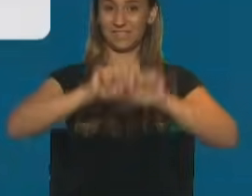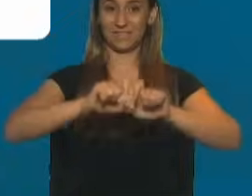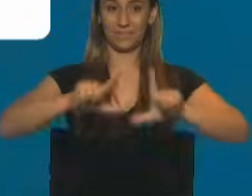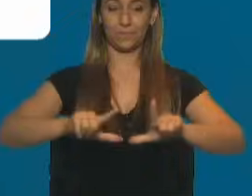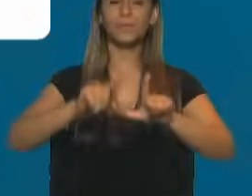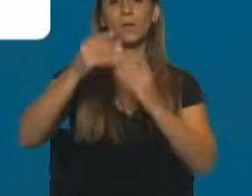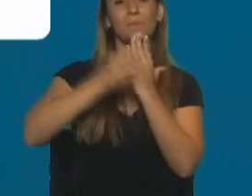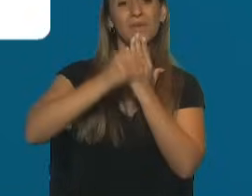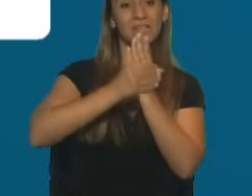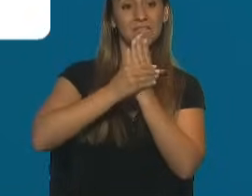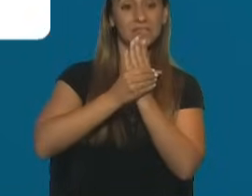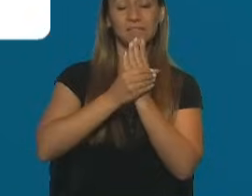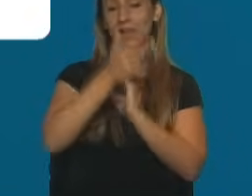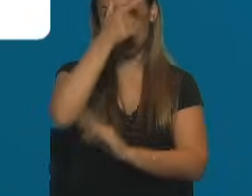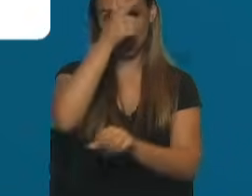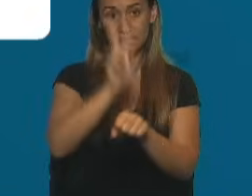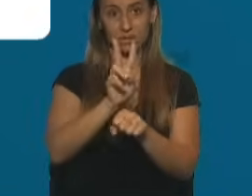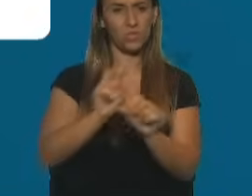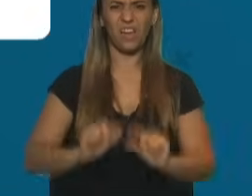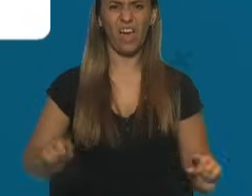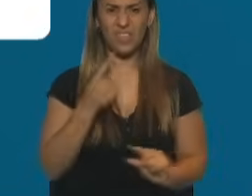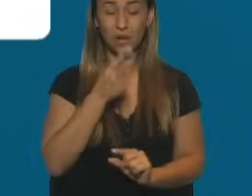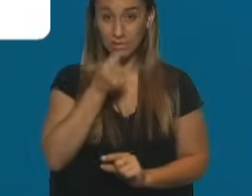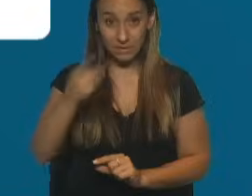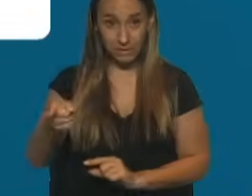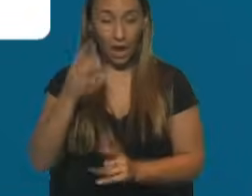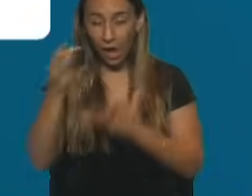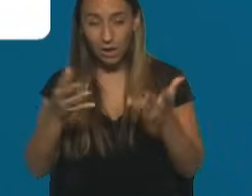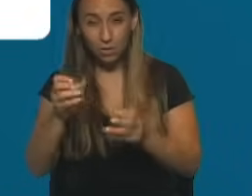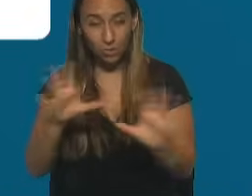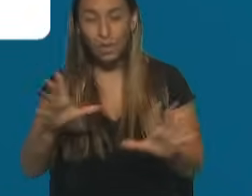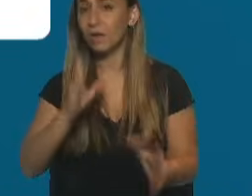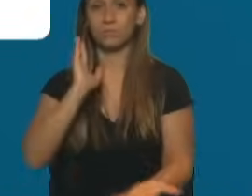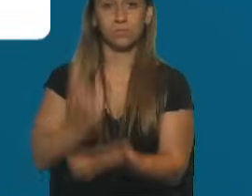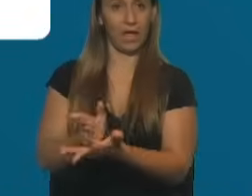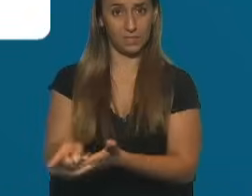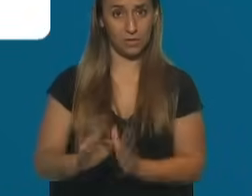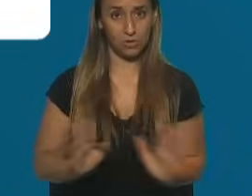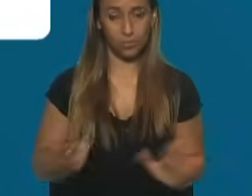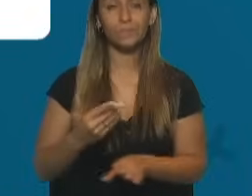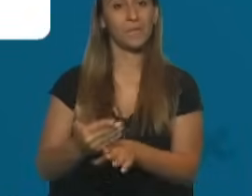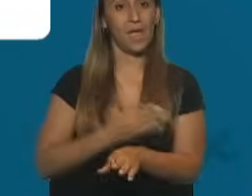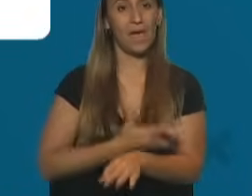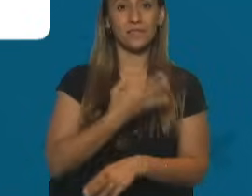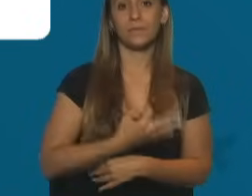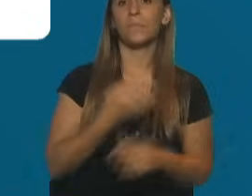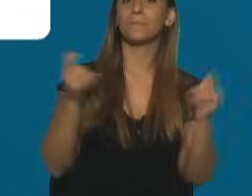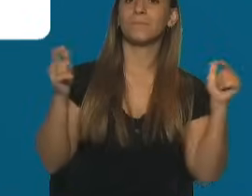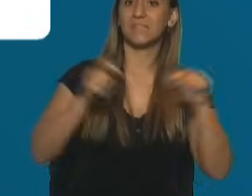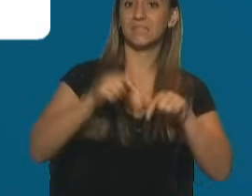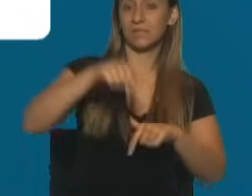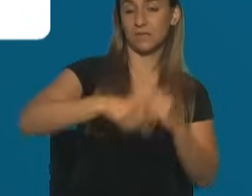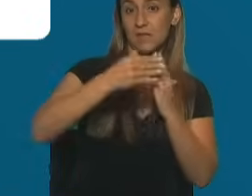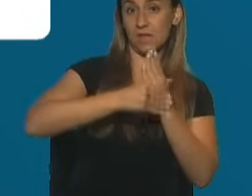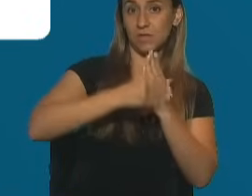Seguridad dijo que quien las hace, las paga. Posteriormente, y ya aquí en el ministerio, se reunió con los